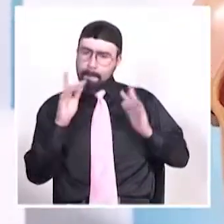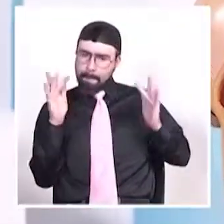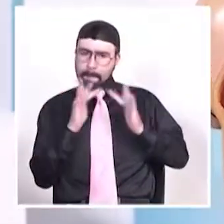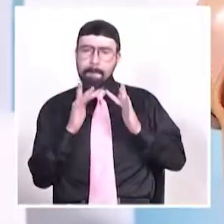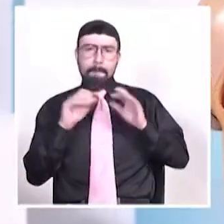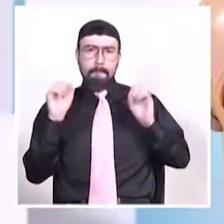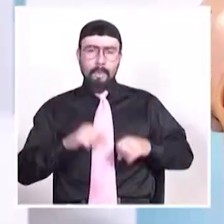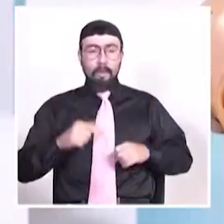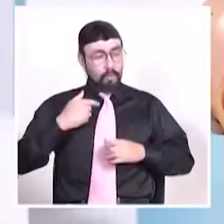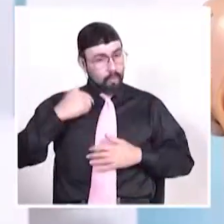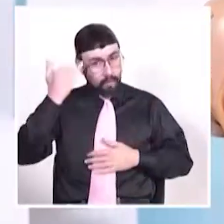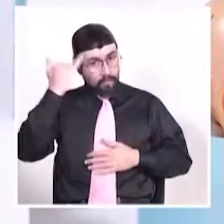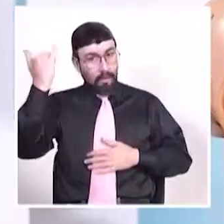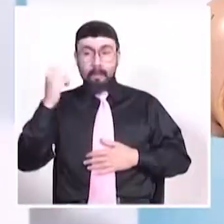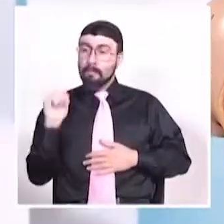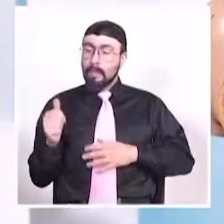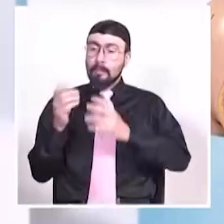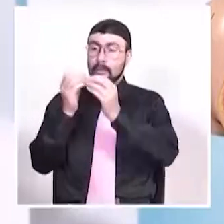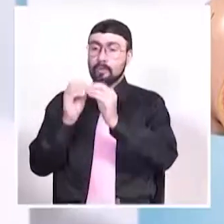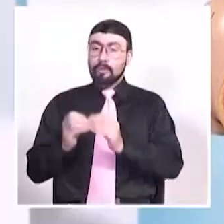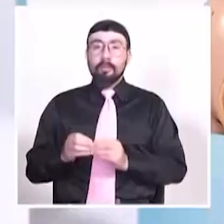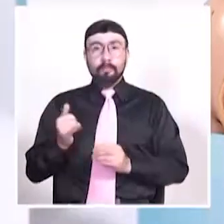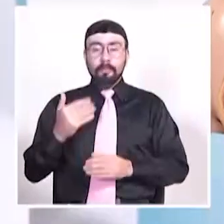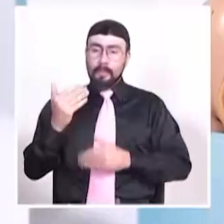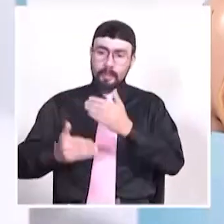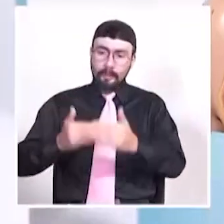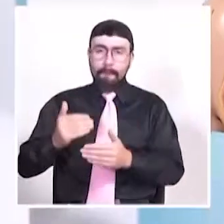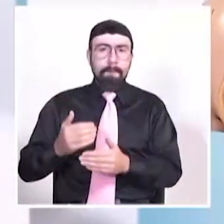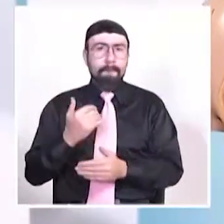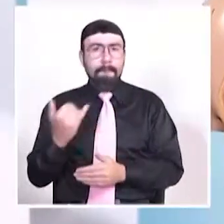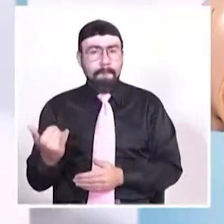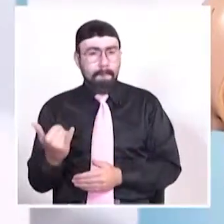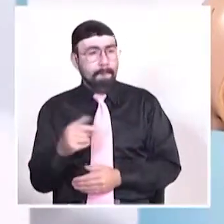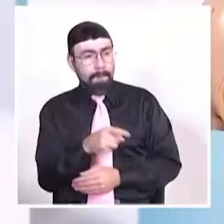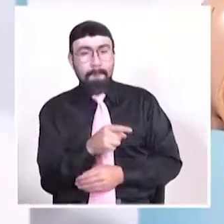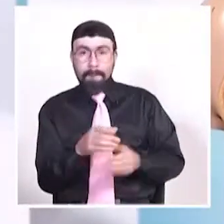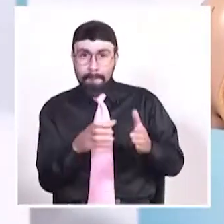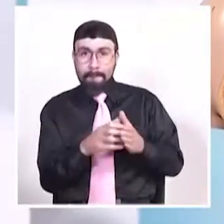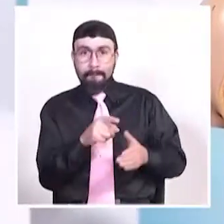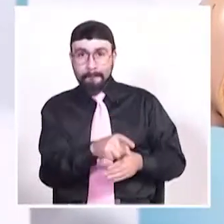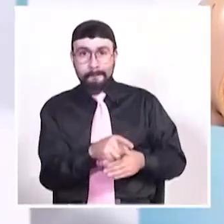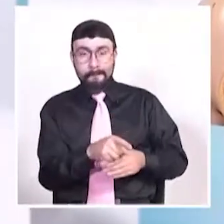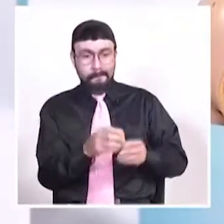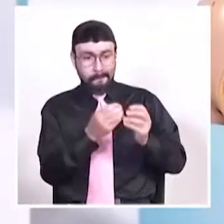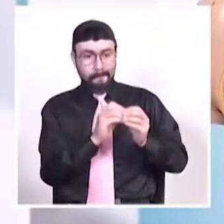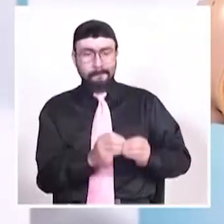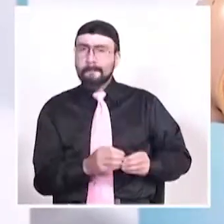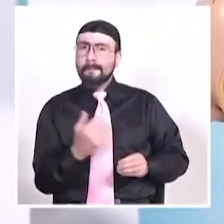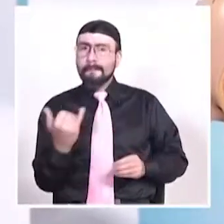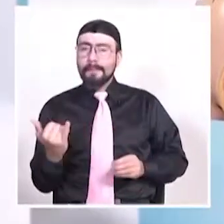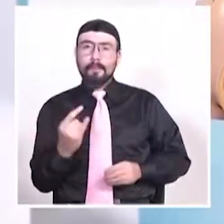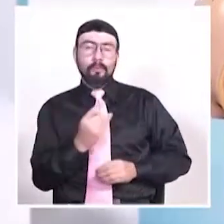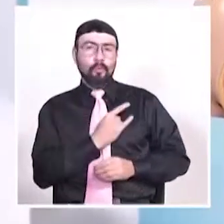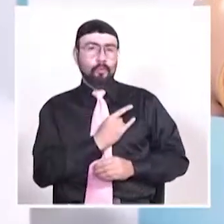la idea fue mía y la gestora de desarrollar el dispositivo es la universidad que fue la